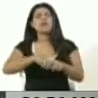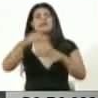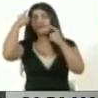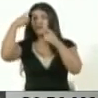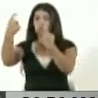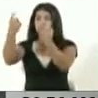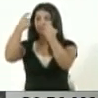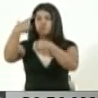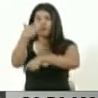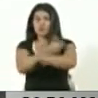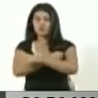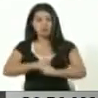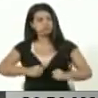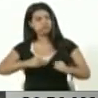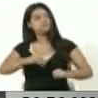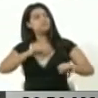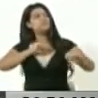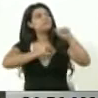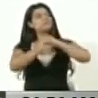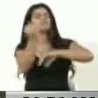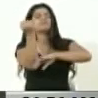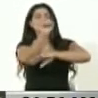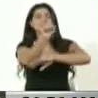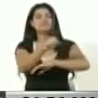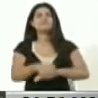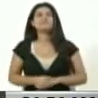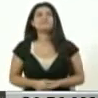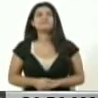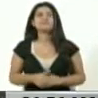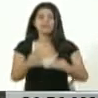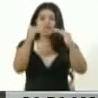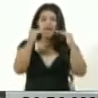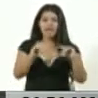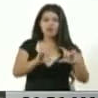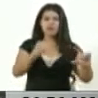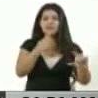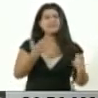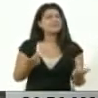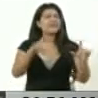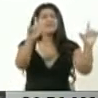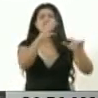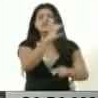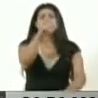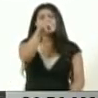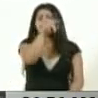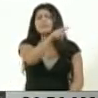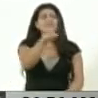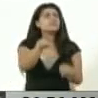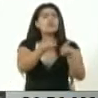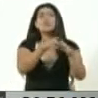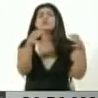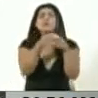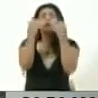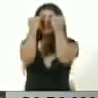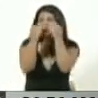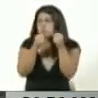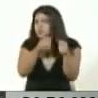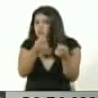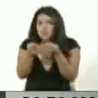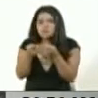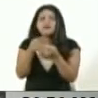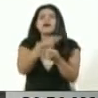Participación de la gente. César González demuestra que CNN en español es una instancia terrorista del capitalismo salvaje para generar conflictos en